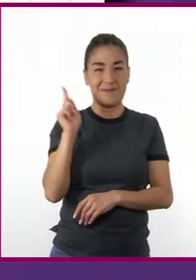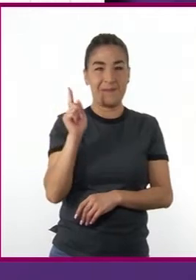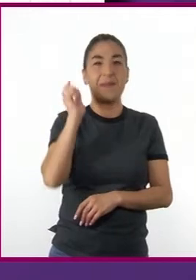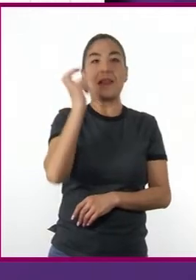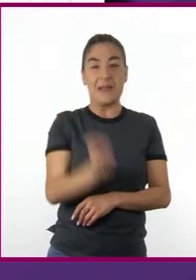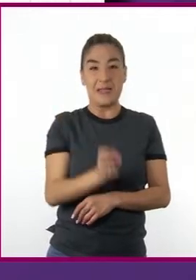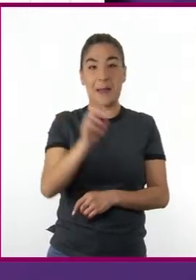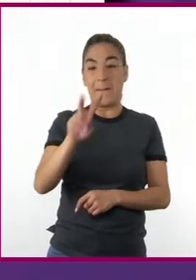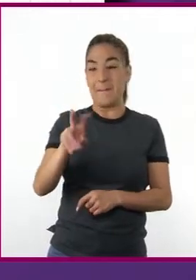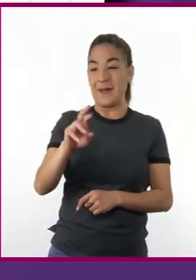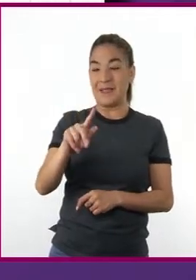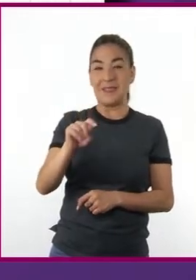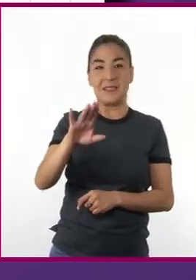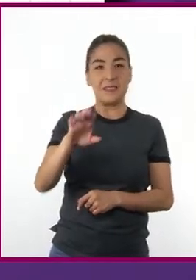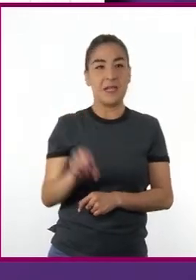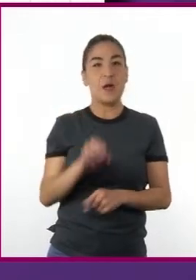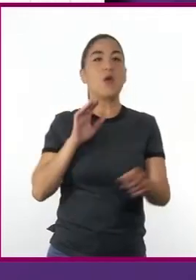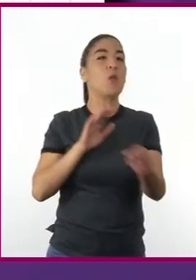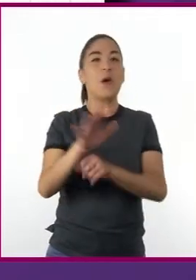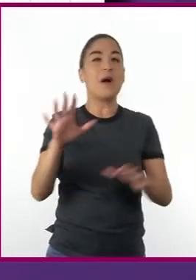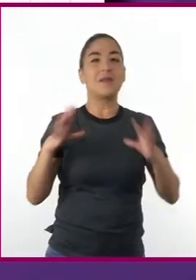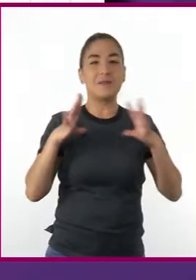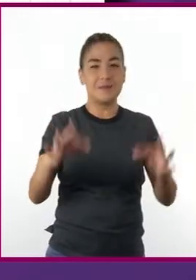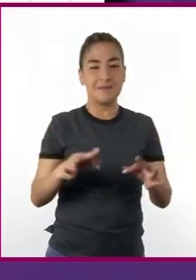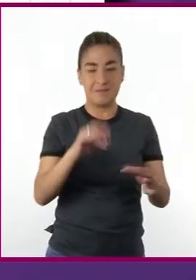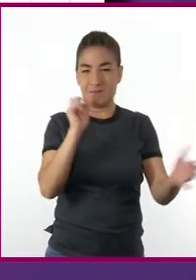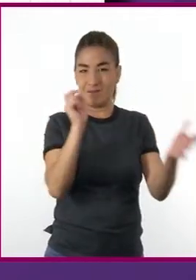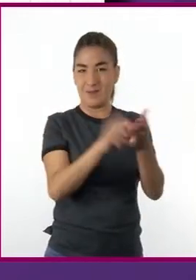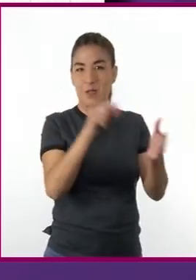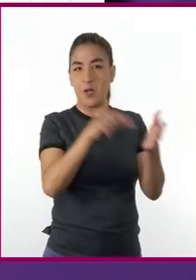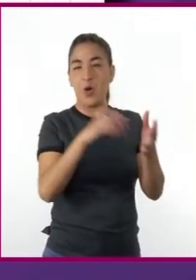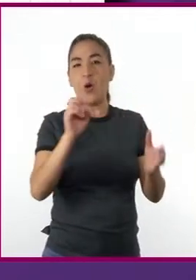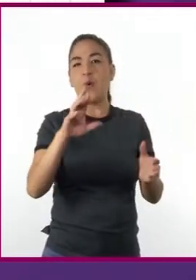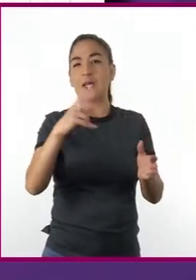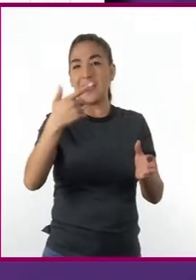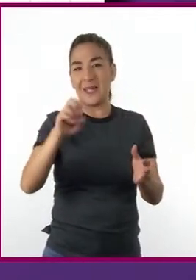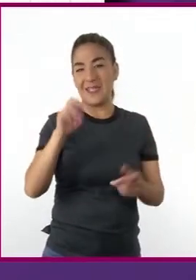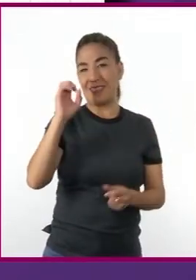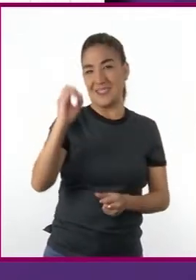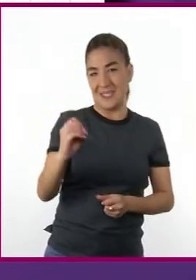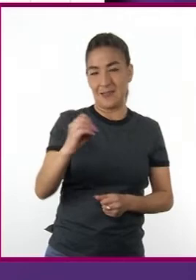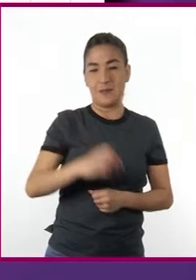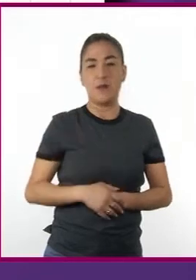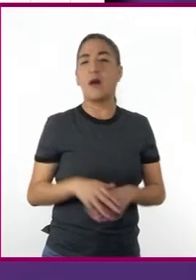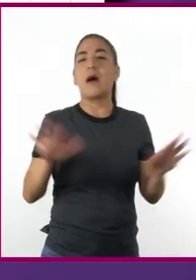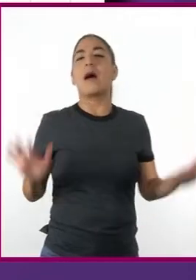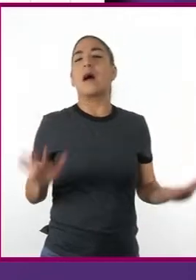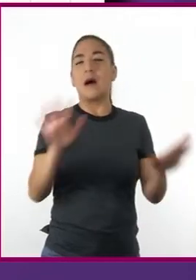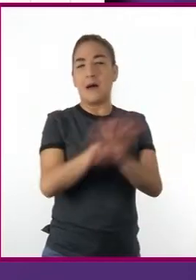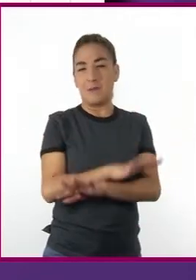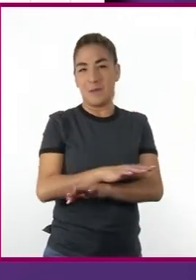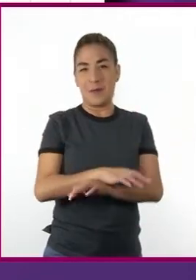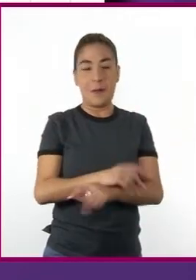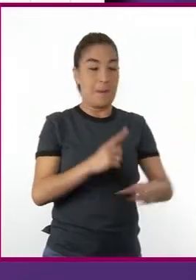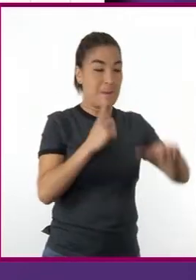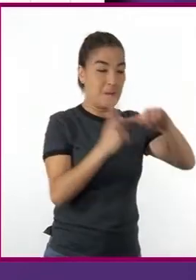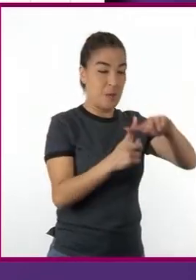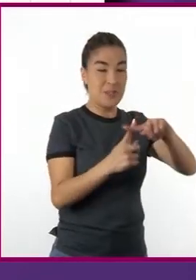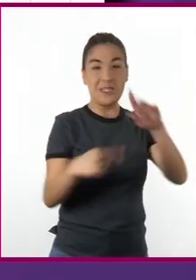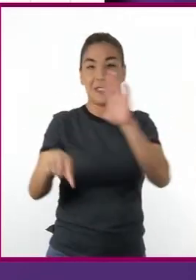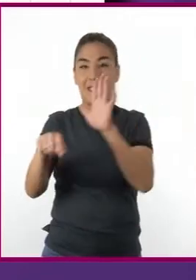de esta se encuentra en el origen del plano. Si cambio la ecuación de positiva a